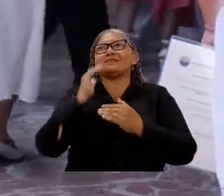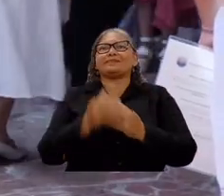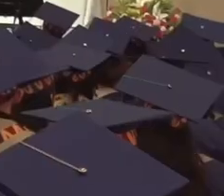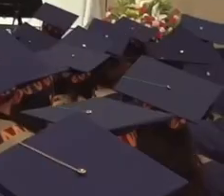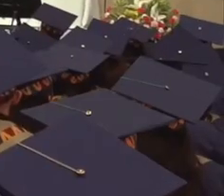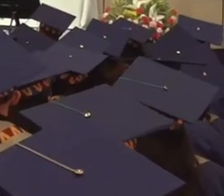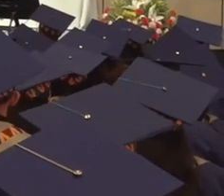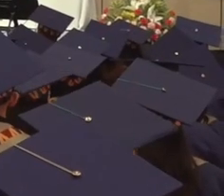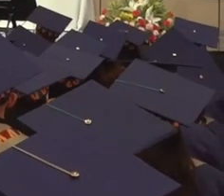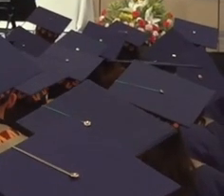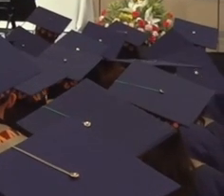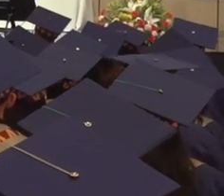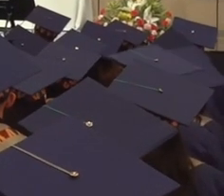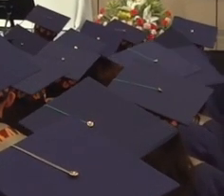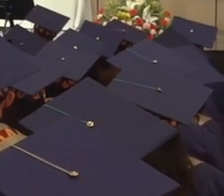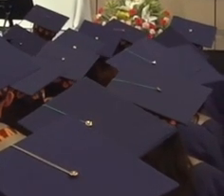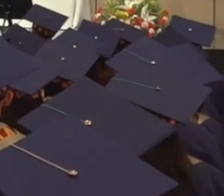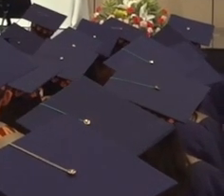de Dios.